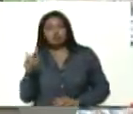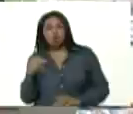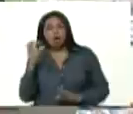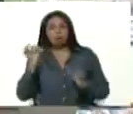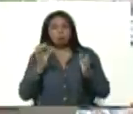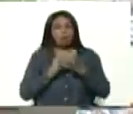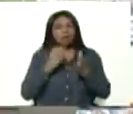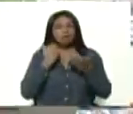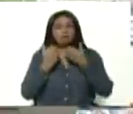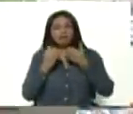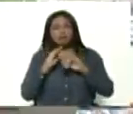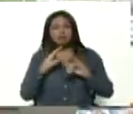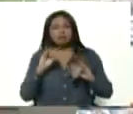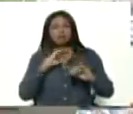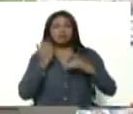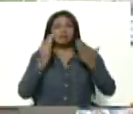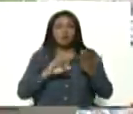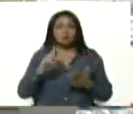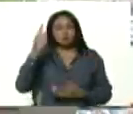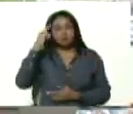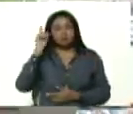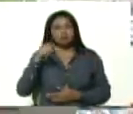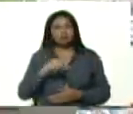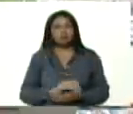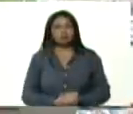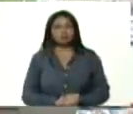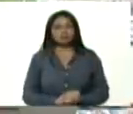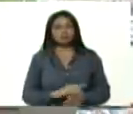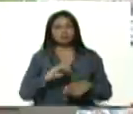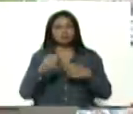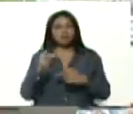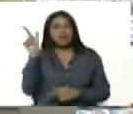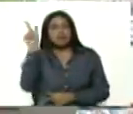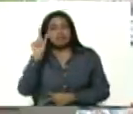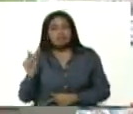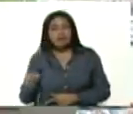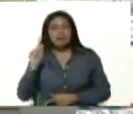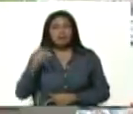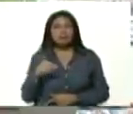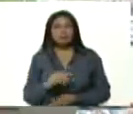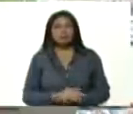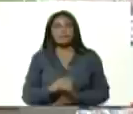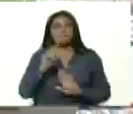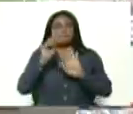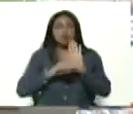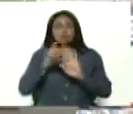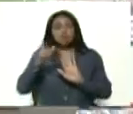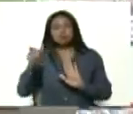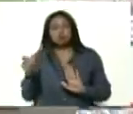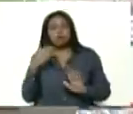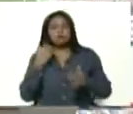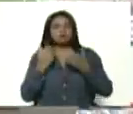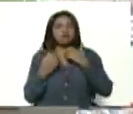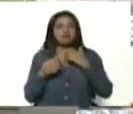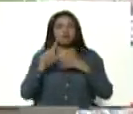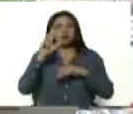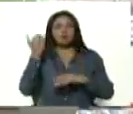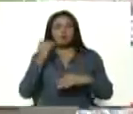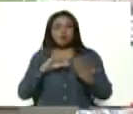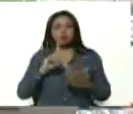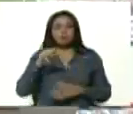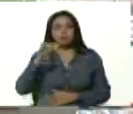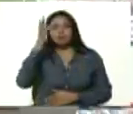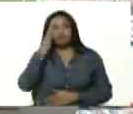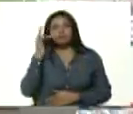contagio y de muertes por día. Le siguen Italia, igualmente en esta tendencia. Le sigue